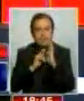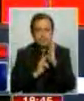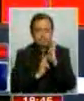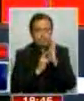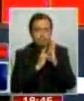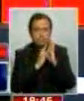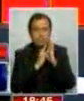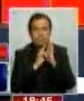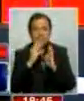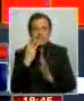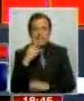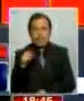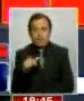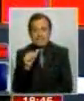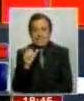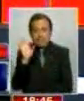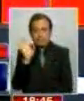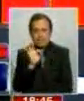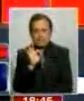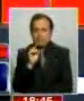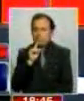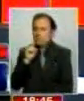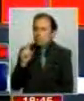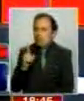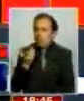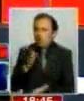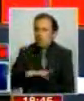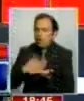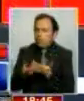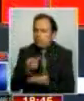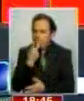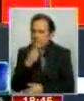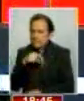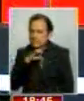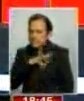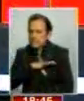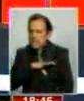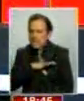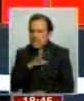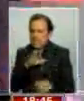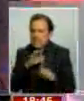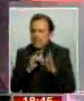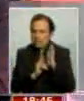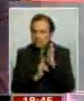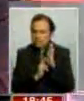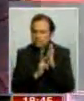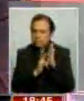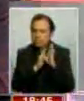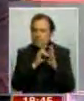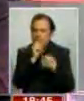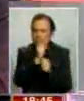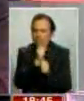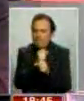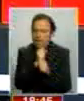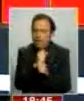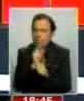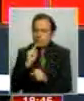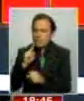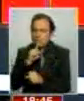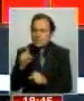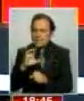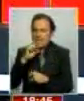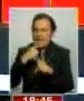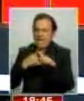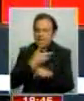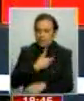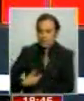crecimiento, 3,6%. ¿Cómo se ve este año para Chile en términos de crecimiento, de trabajo? El ex gobierno